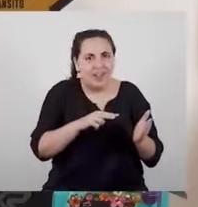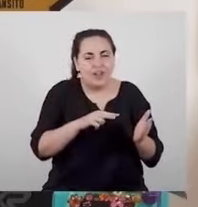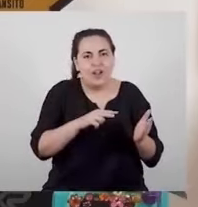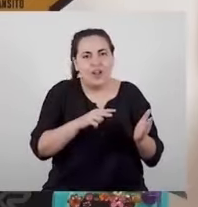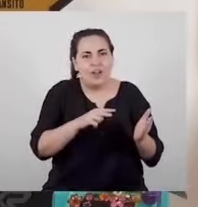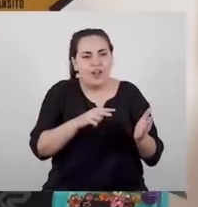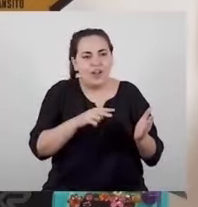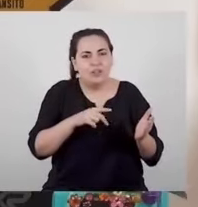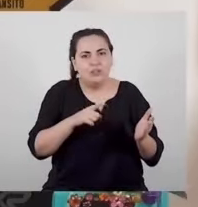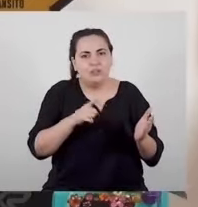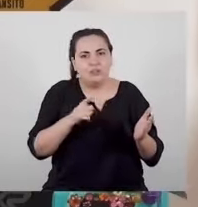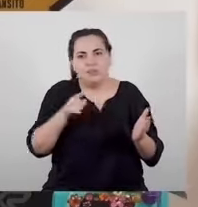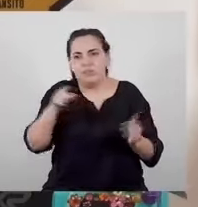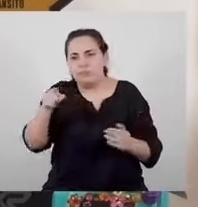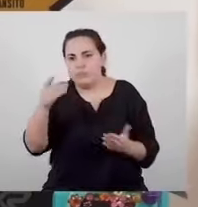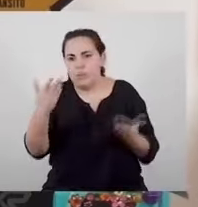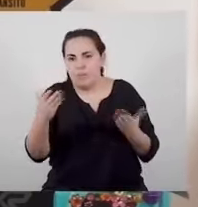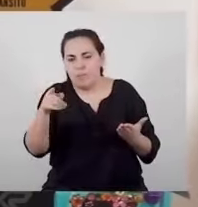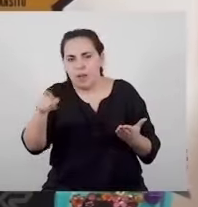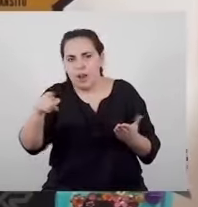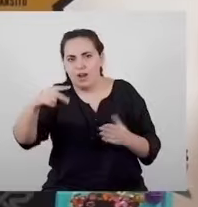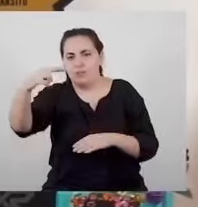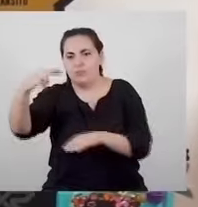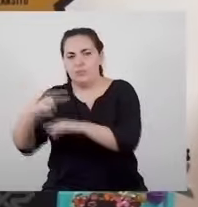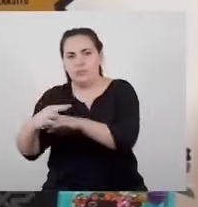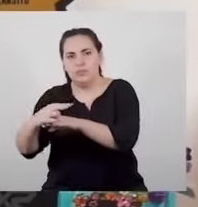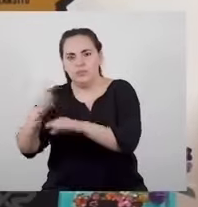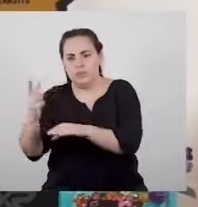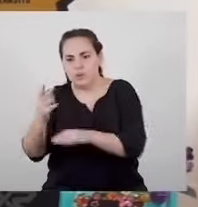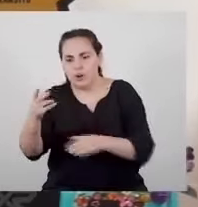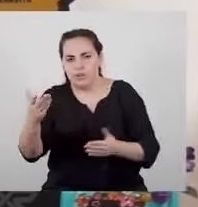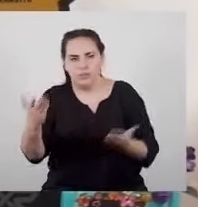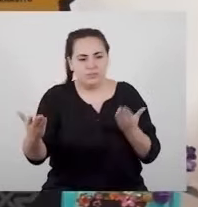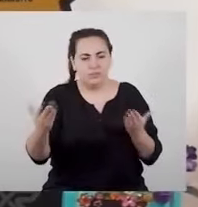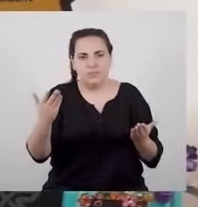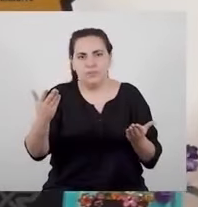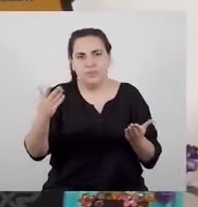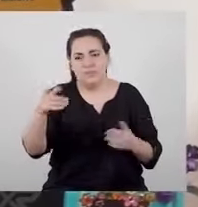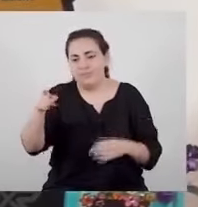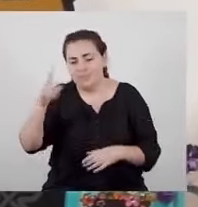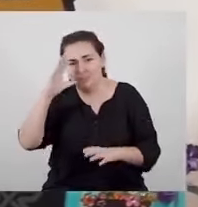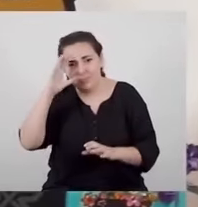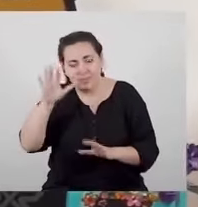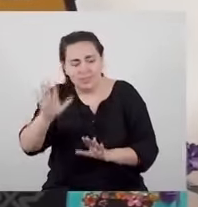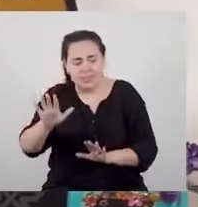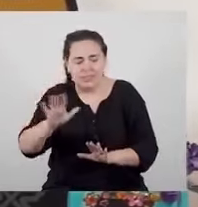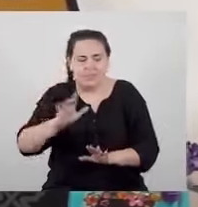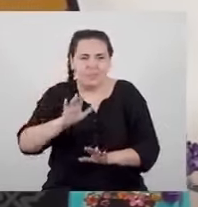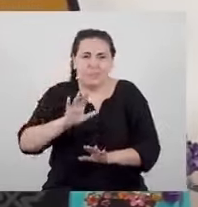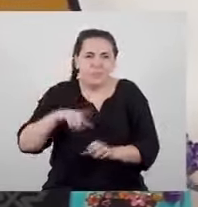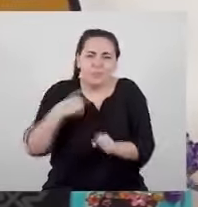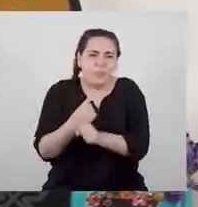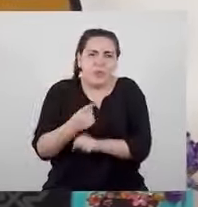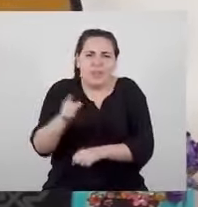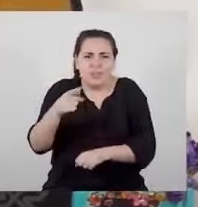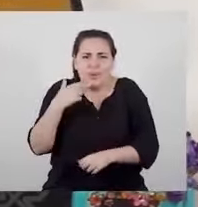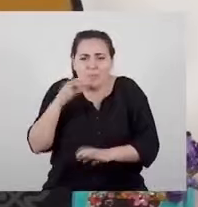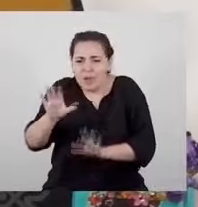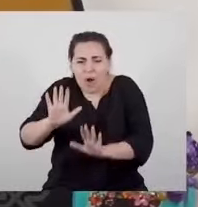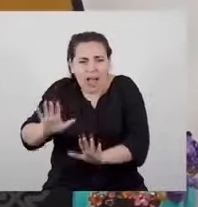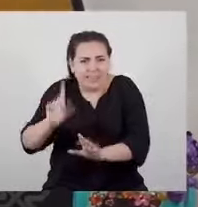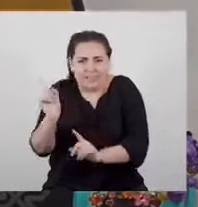y de haber y lo comparo con esto y es no quiero recordarlo me duele recordarlo porque mi hijo no era eso que yo